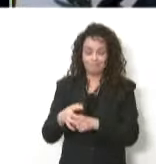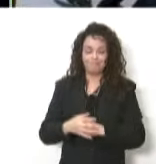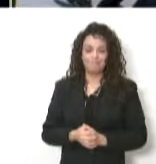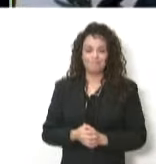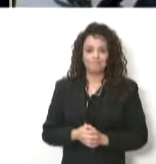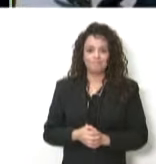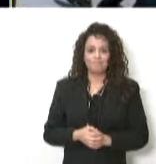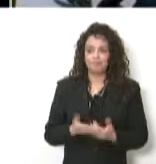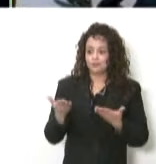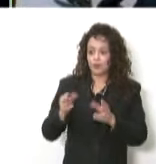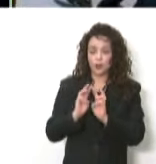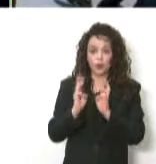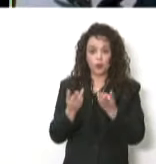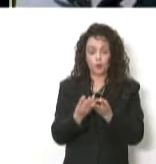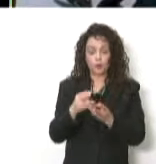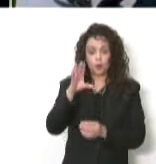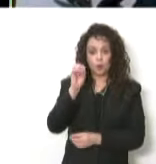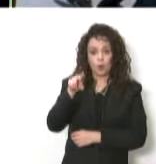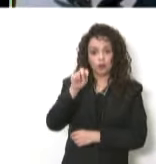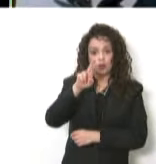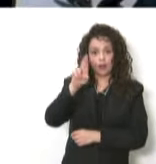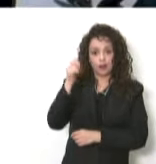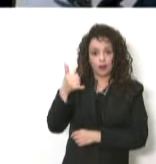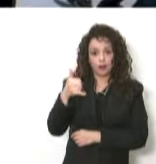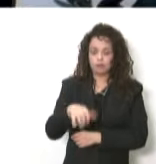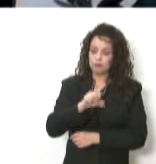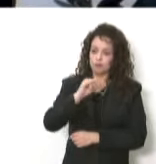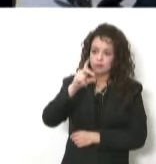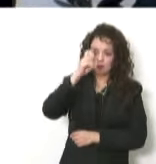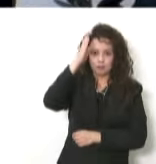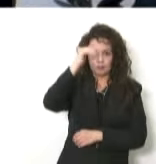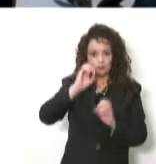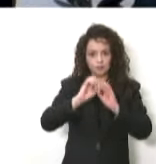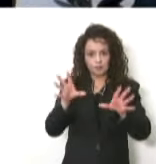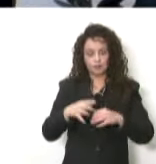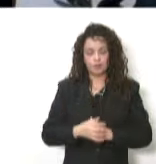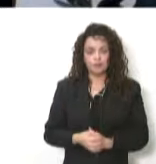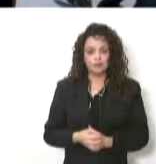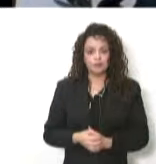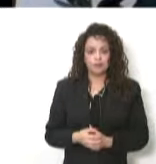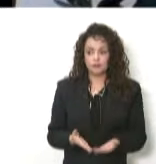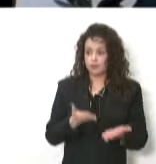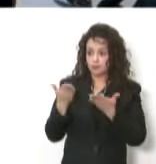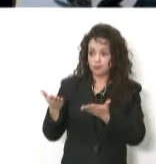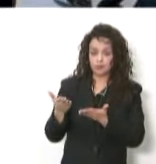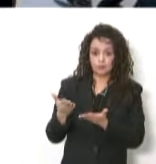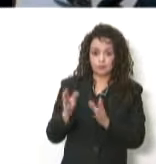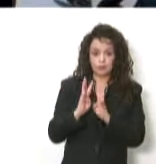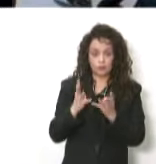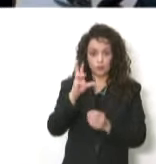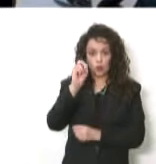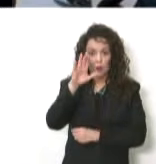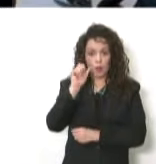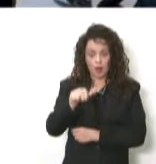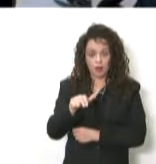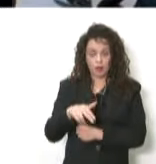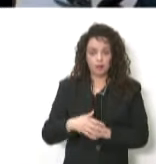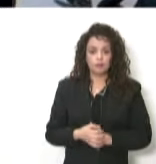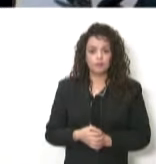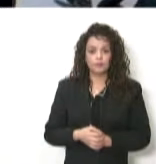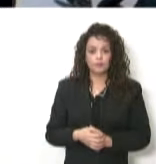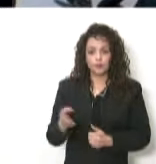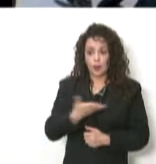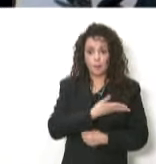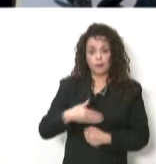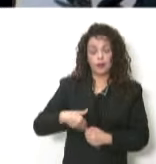Comisionado Monterrey. A favor, por supuesto, el proyecto. Comisionada Román. A favor. Comisionado